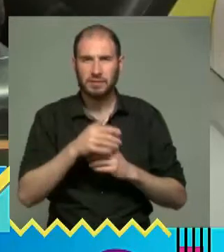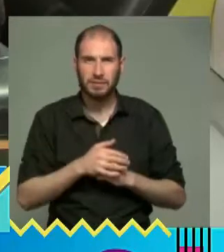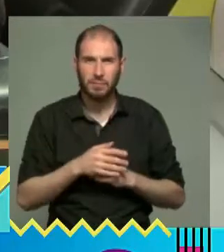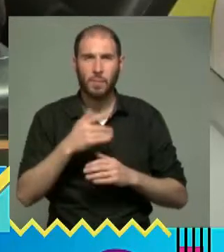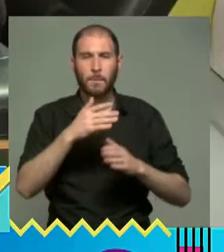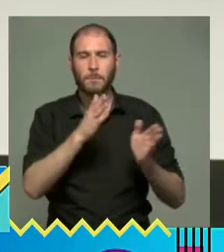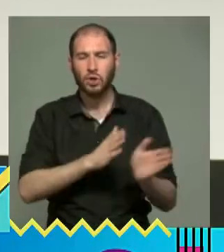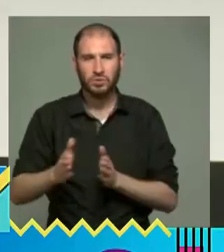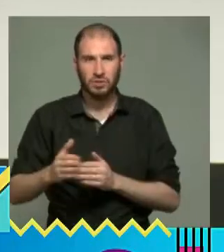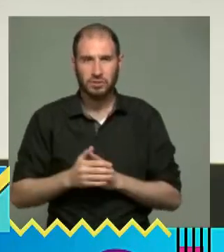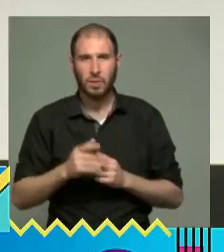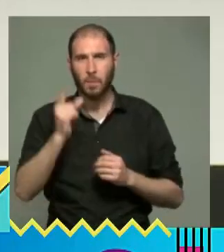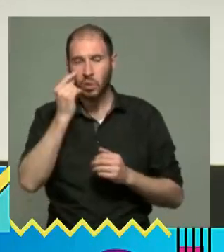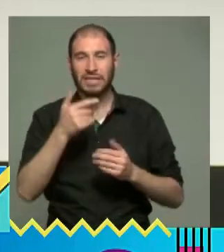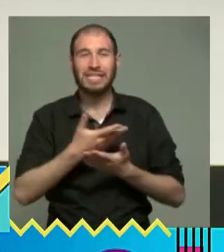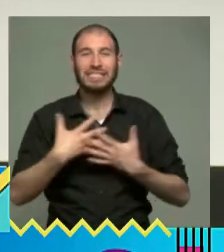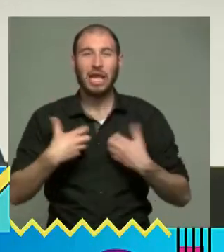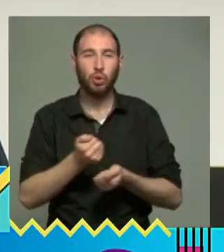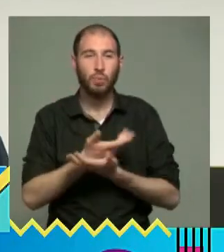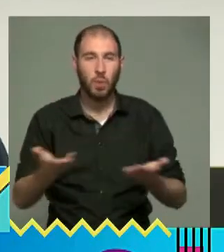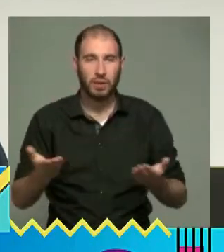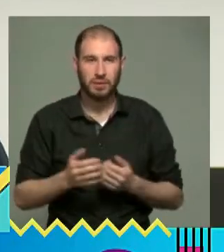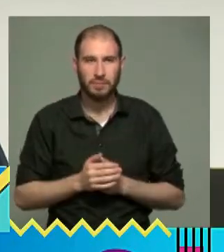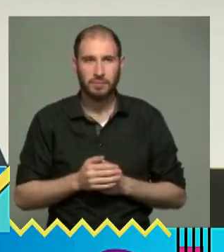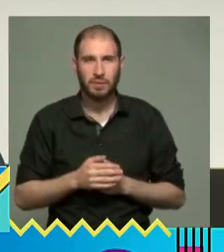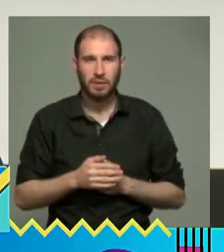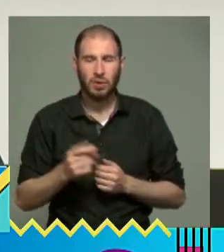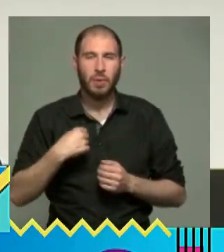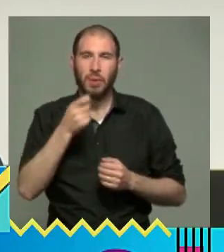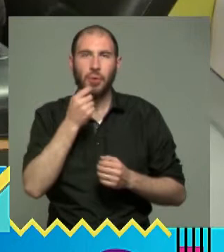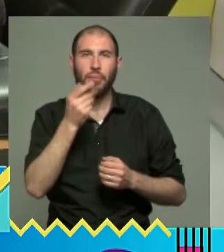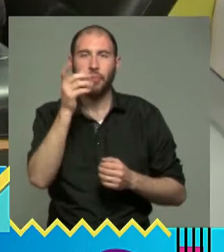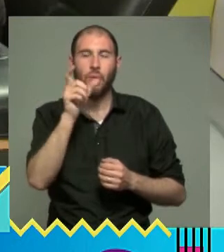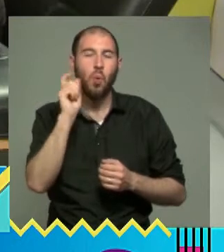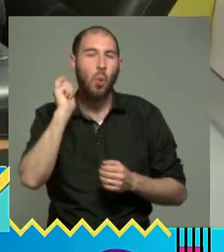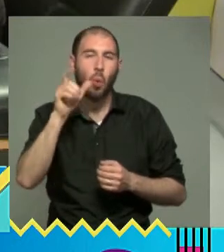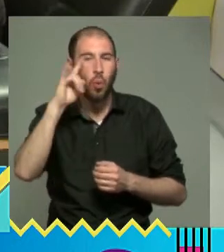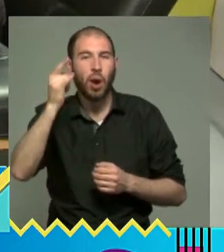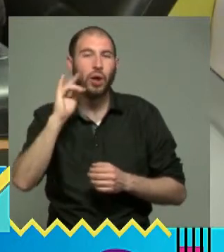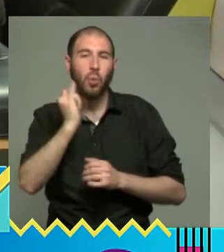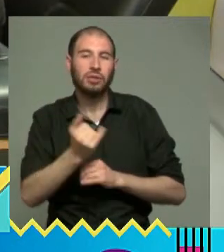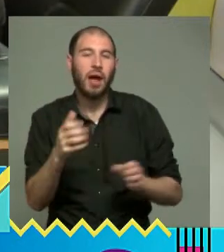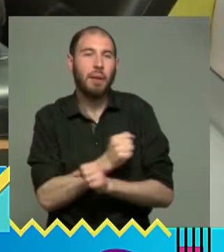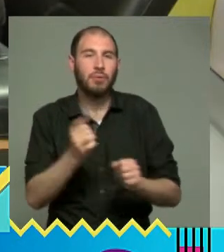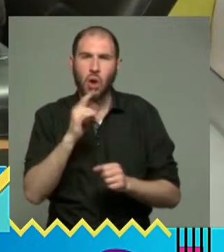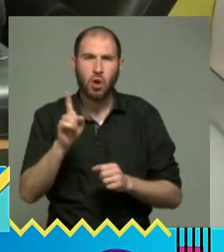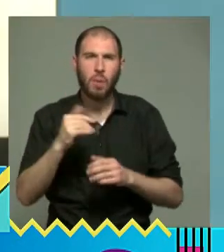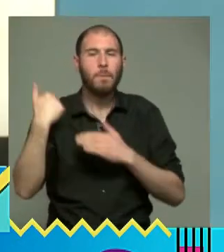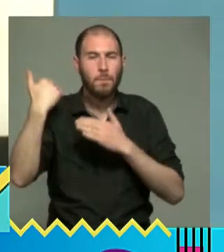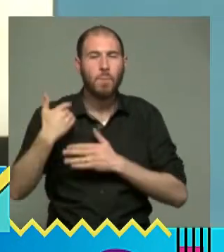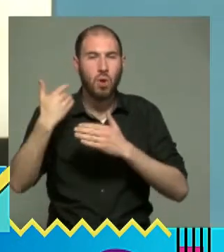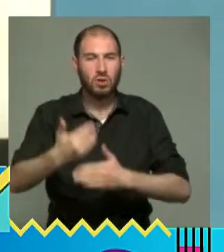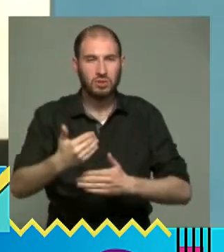un proceso de política de salud pública que no viene de hace, no es que Uruguay dijo, voy a aprobar esto, no, viene con un